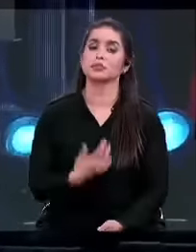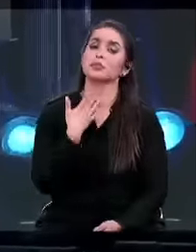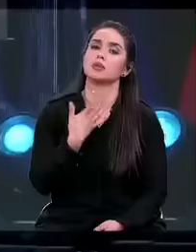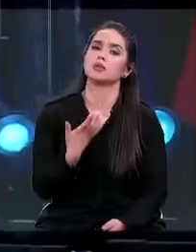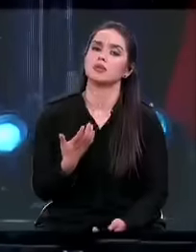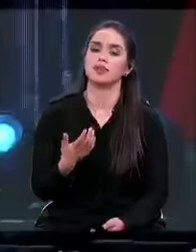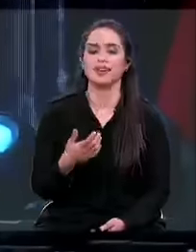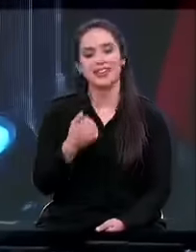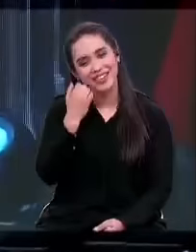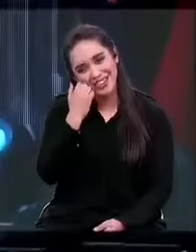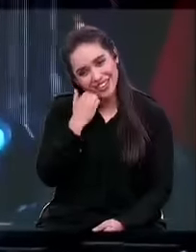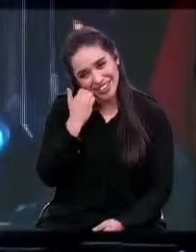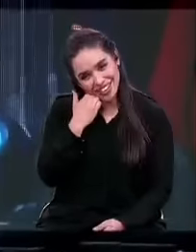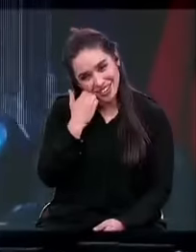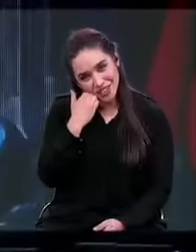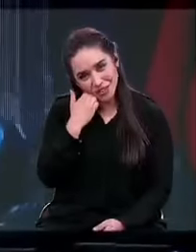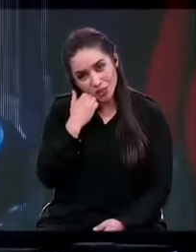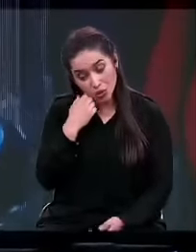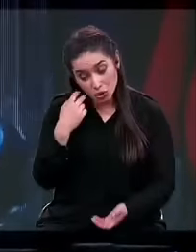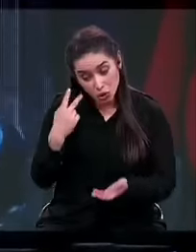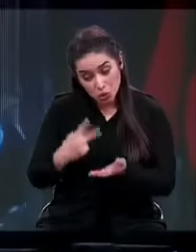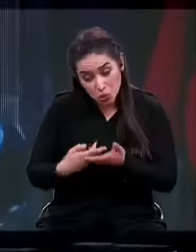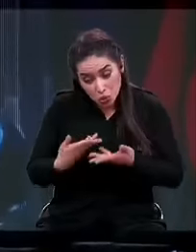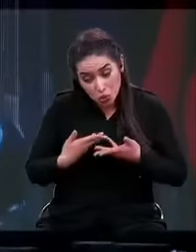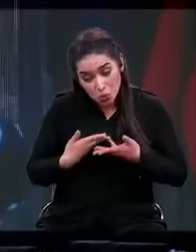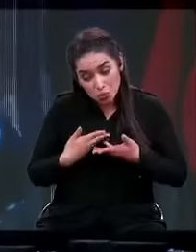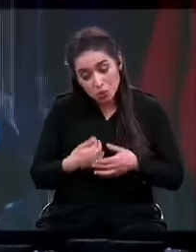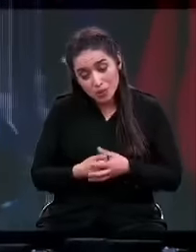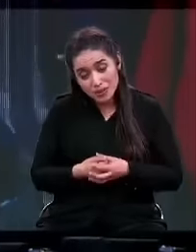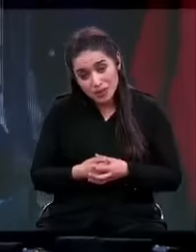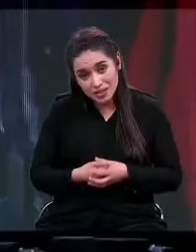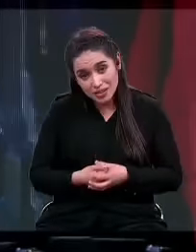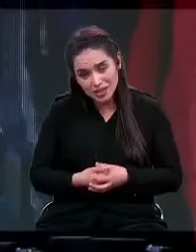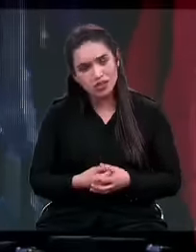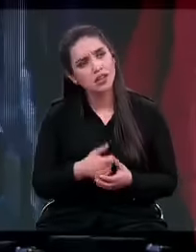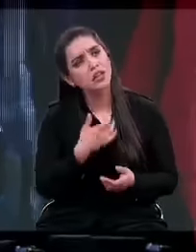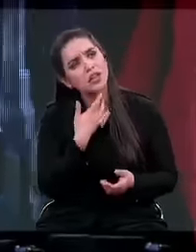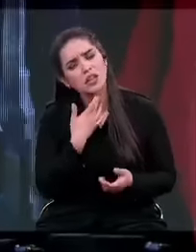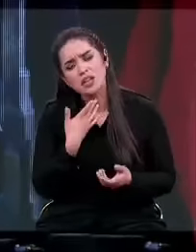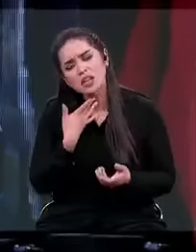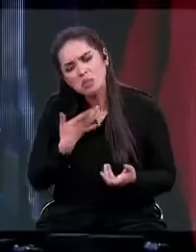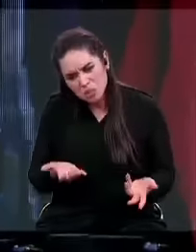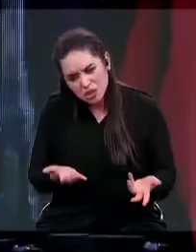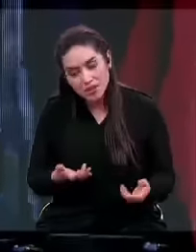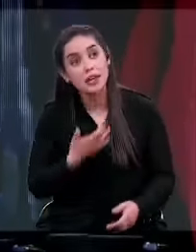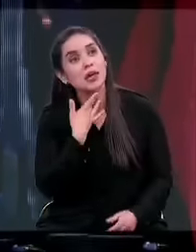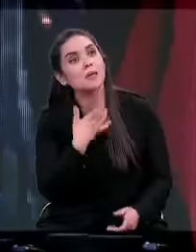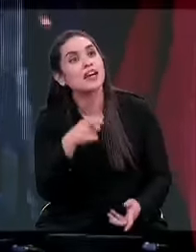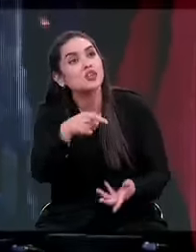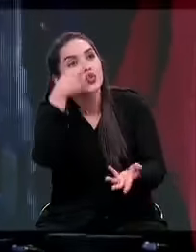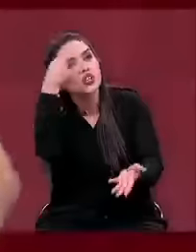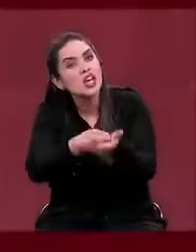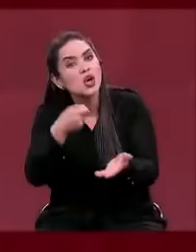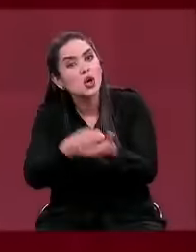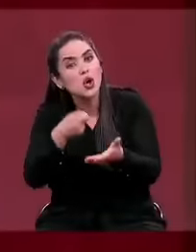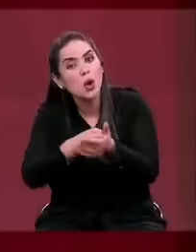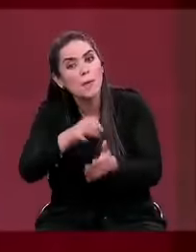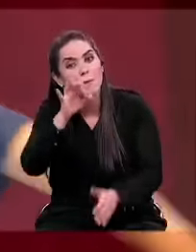usted. ¿Qué tienda? Me pasó dos lucas. ¿Eh? ¿Y para qué, Miguelito? Para que te compre una